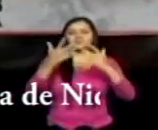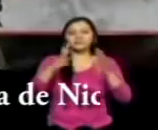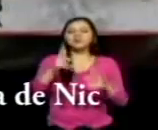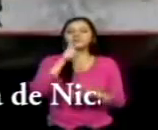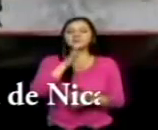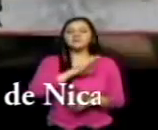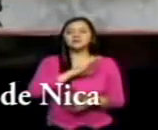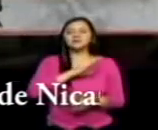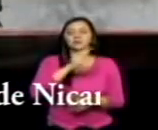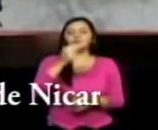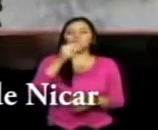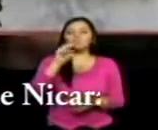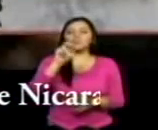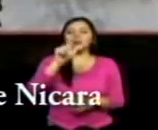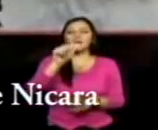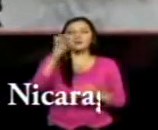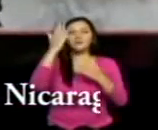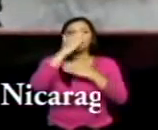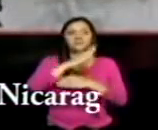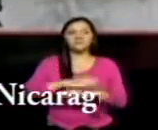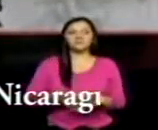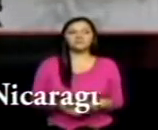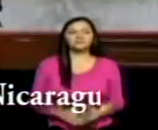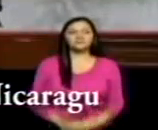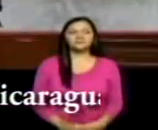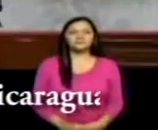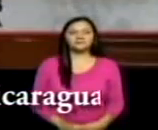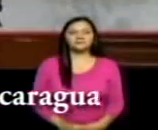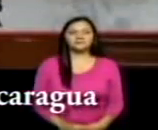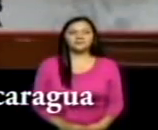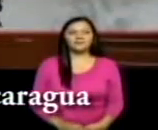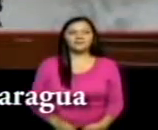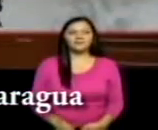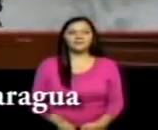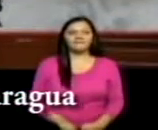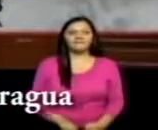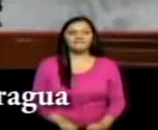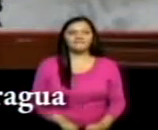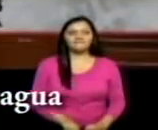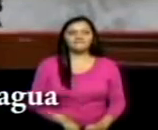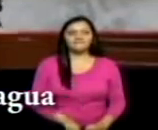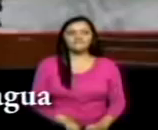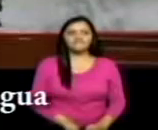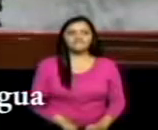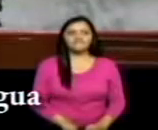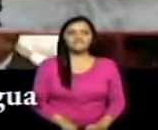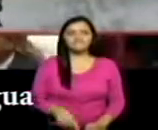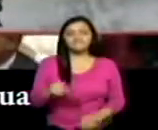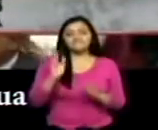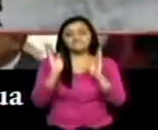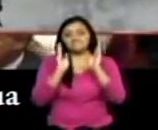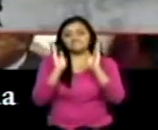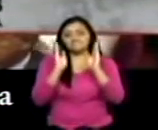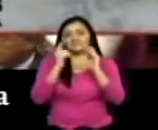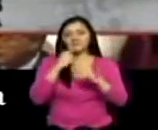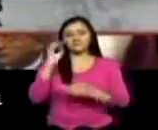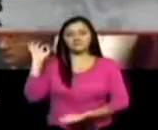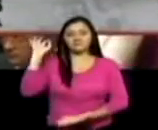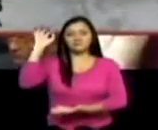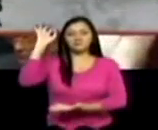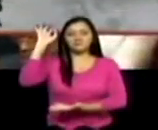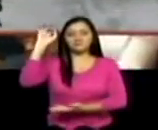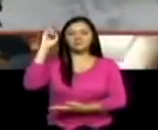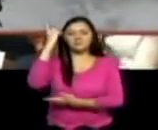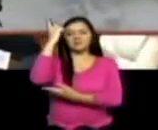Kuczynski. Por lo pronto y por unos minutos, Salgado se convierte en la primera representante de